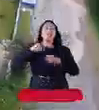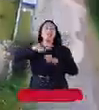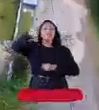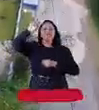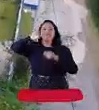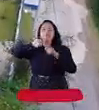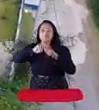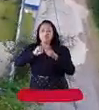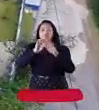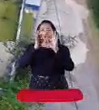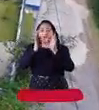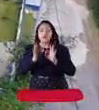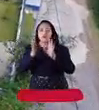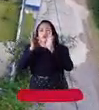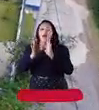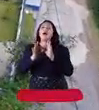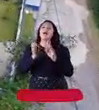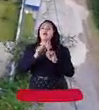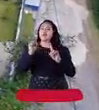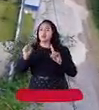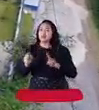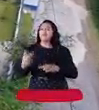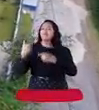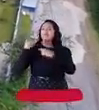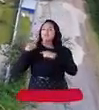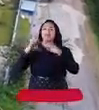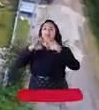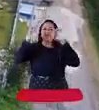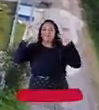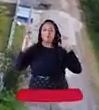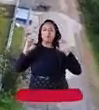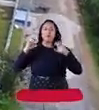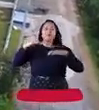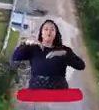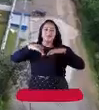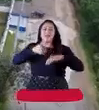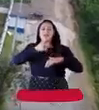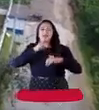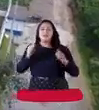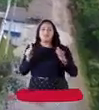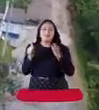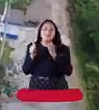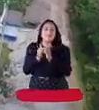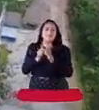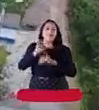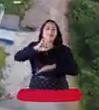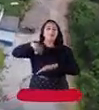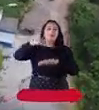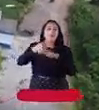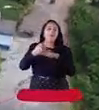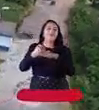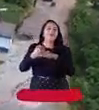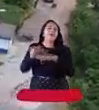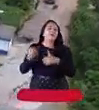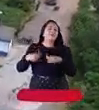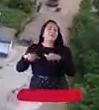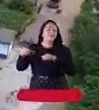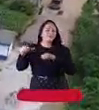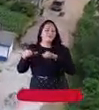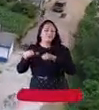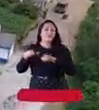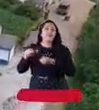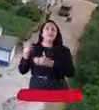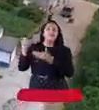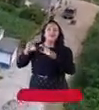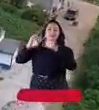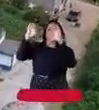cúbicos, sistema administrado por la empresa comunitaria de agua potable y alcantarillado de San Rafael y la Junta Administradora de Agua Potable